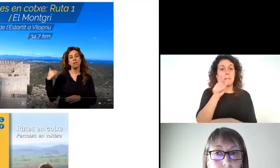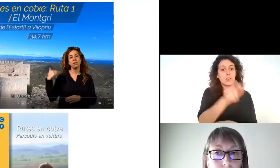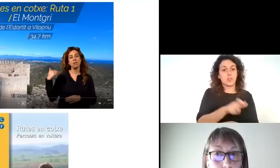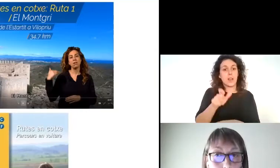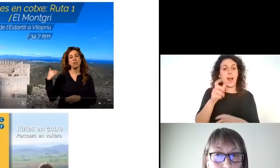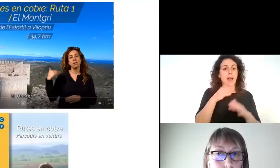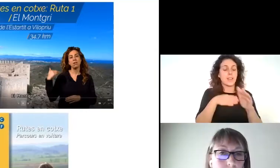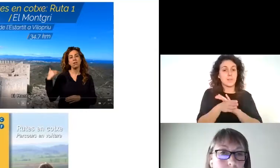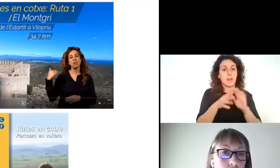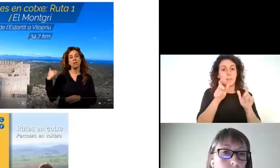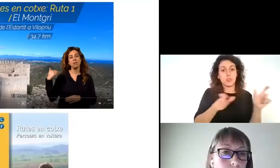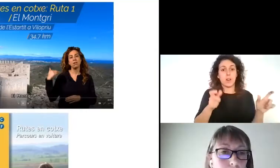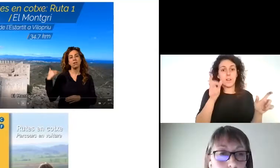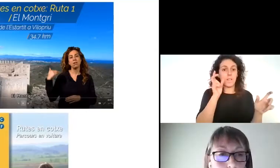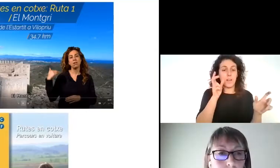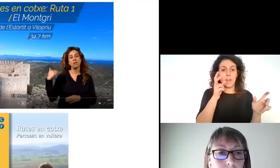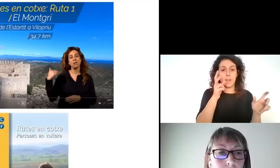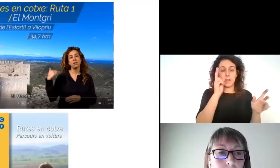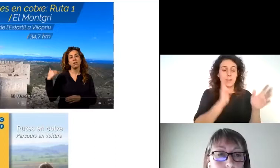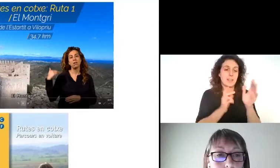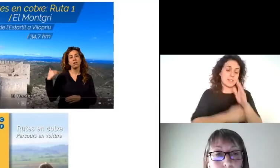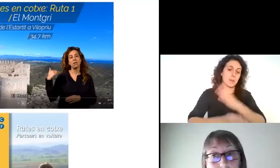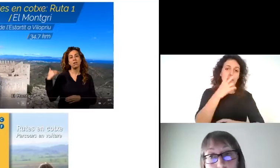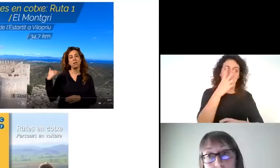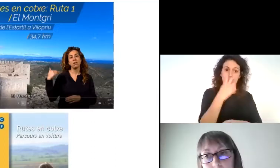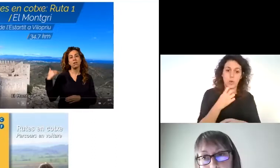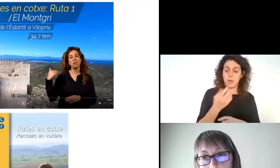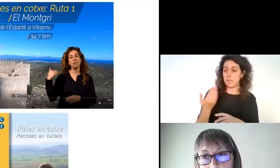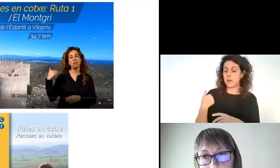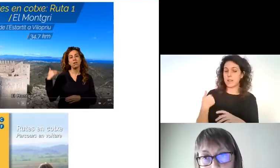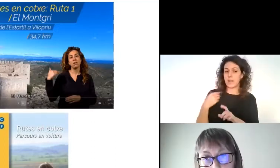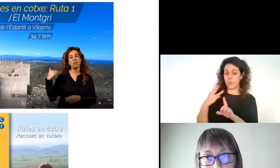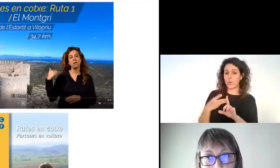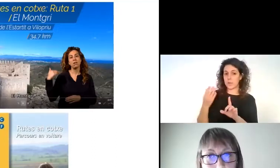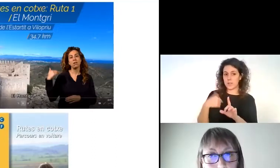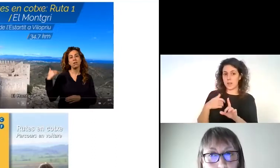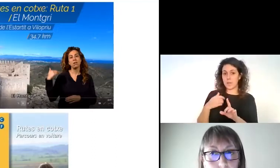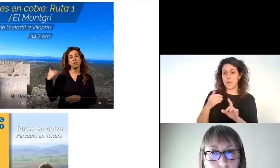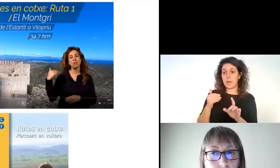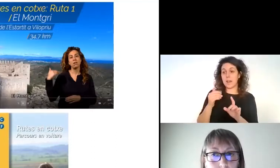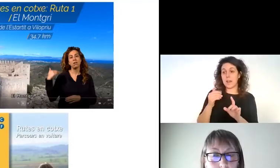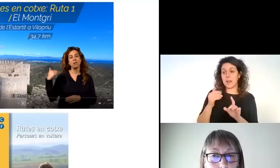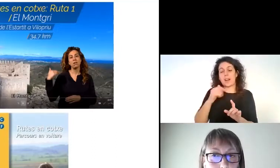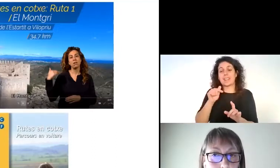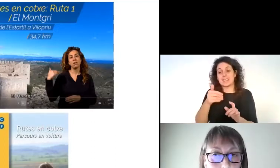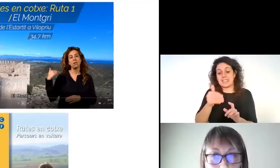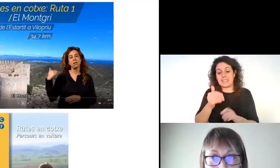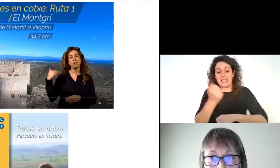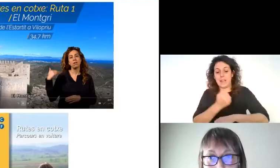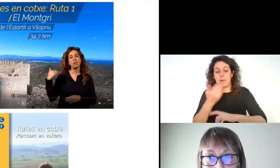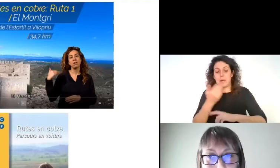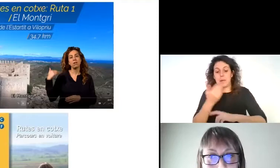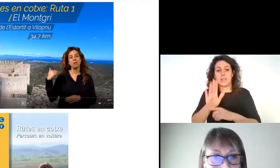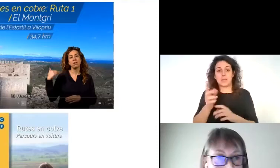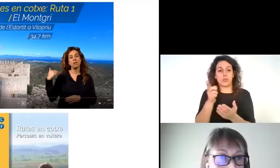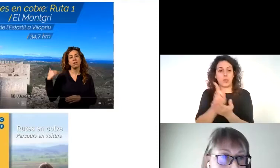problema sobre todo que teníamos con la anterior. Y esperamos presentarlo en diciembre, a ver si terminamos y